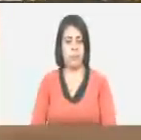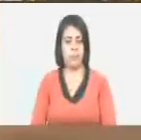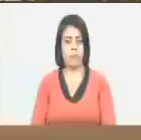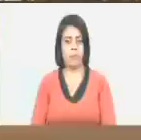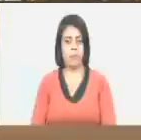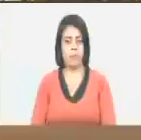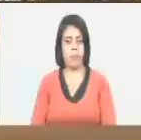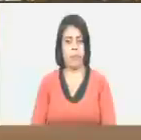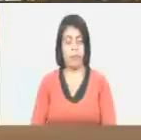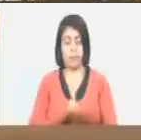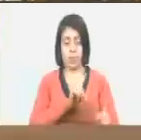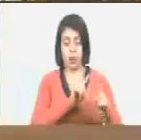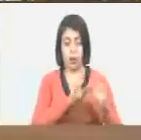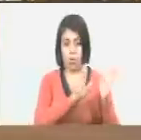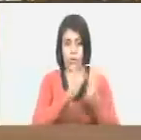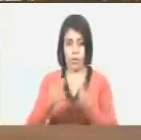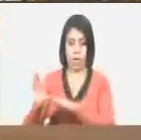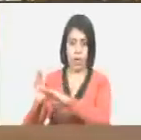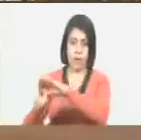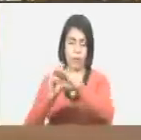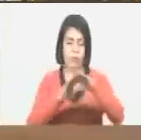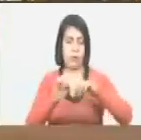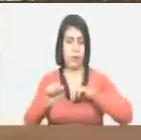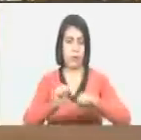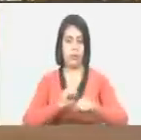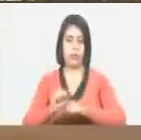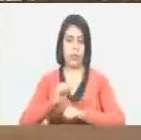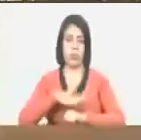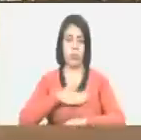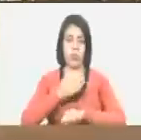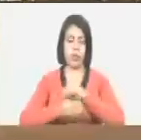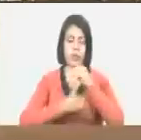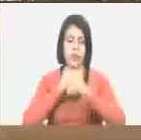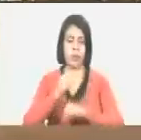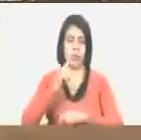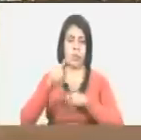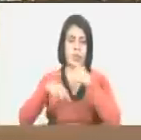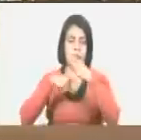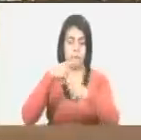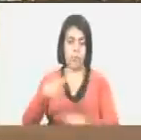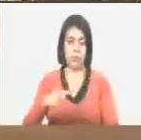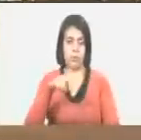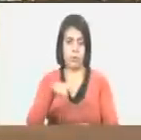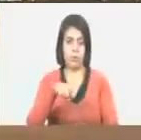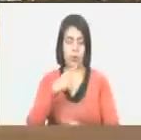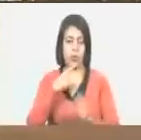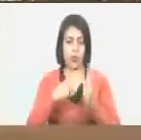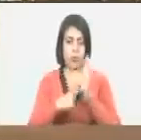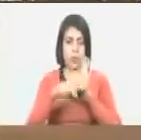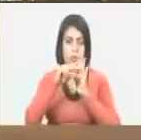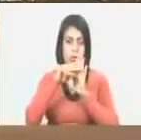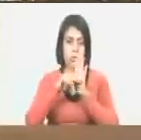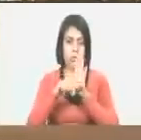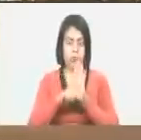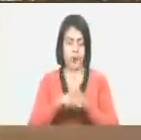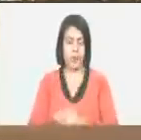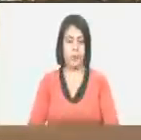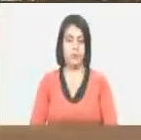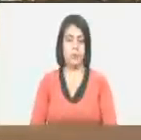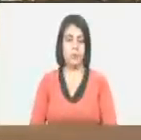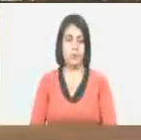y ordenará la notificación de la acción para que ésta sea realizada después de ejecutadas las medidas